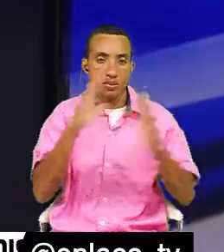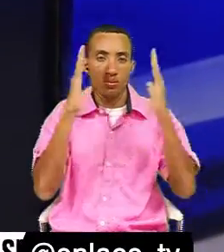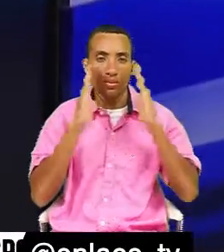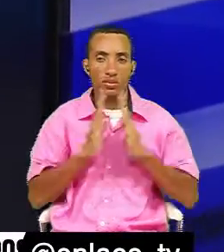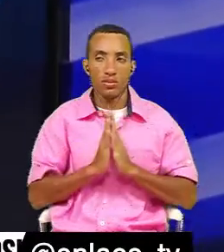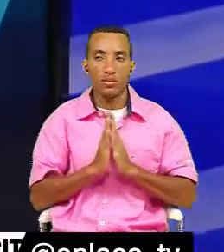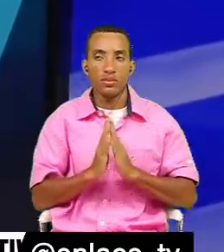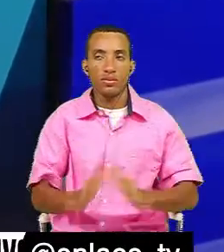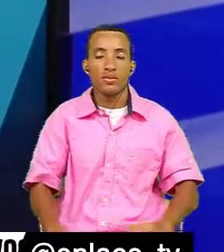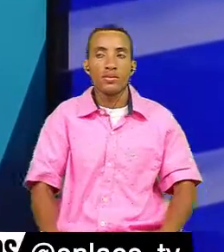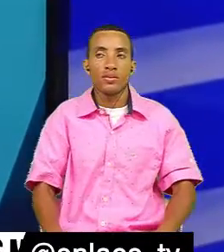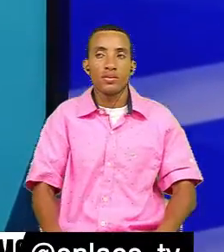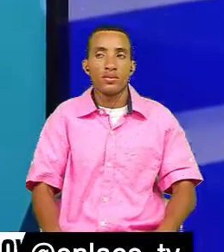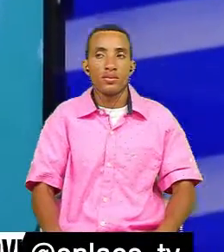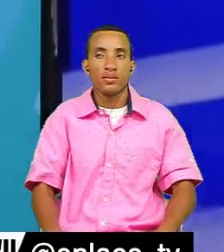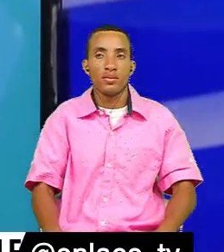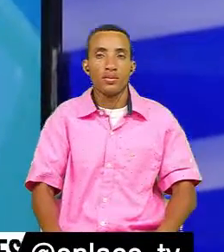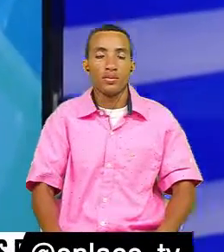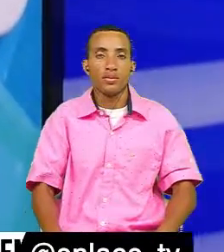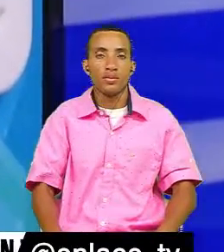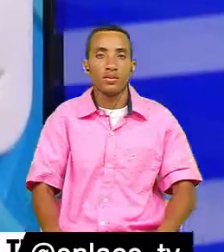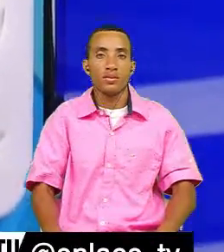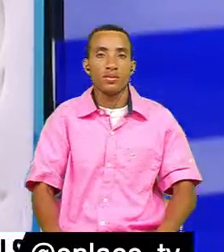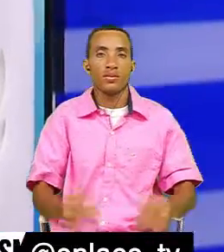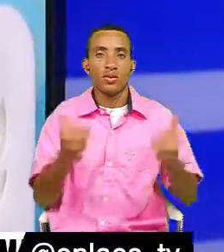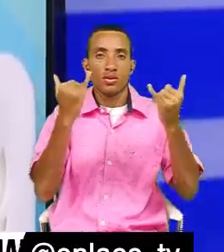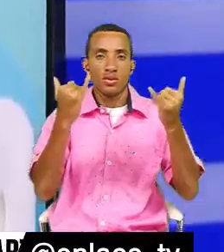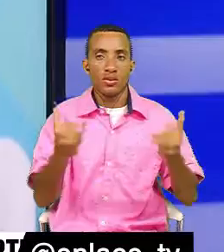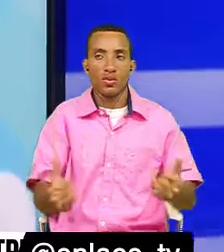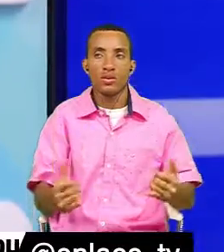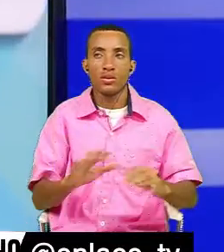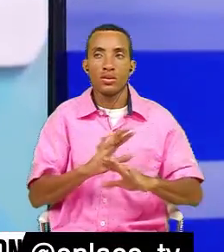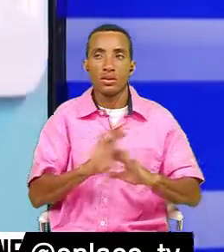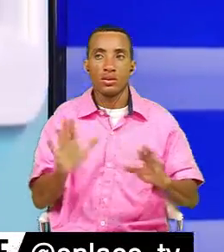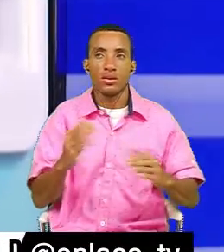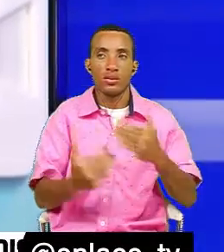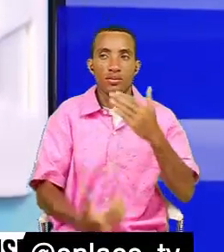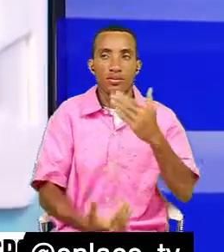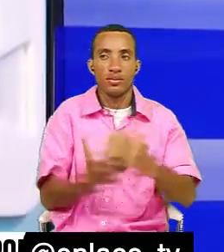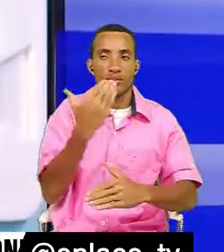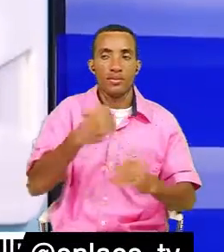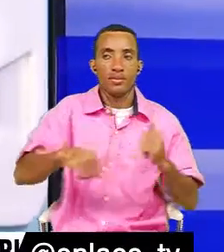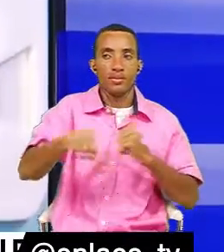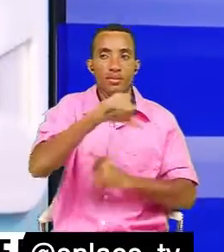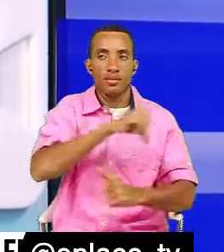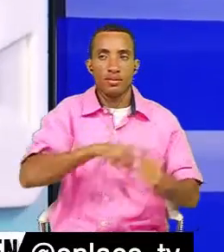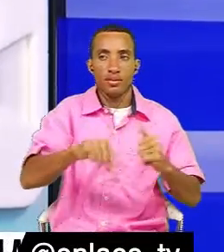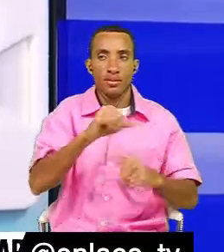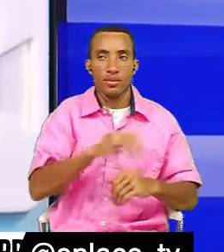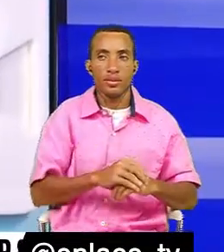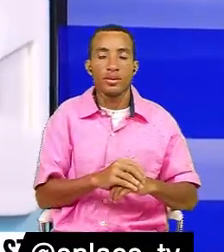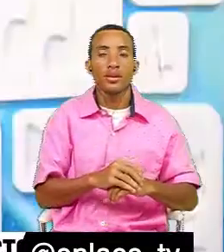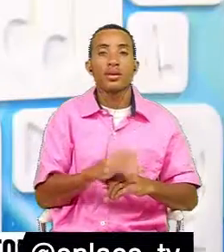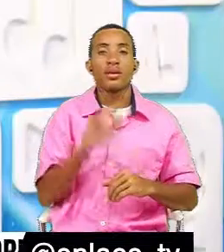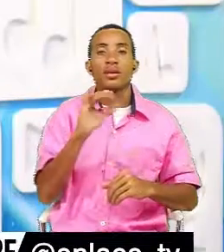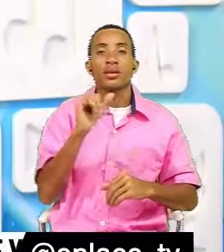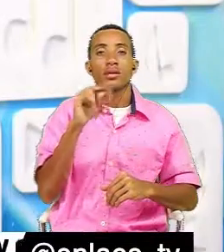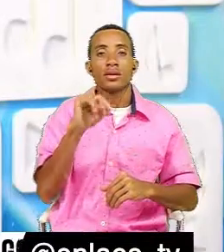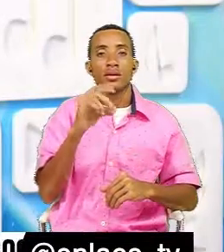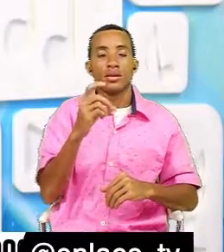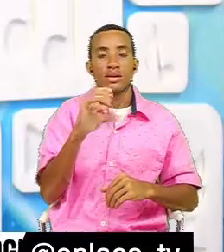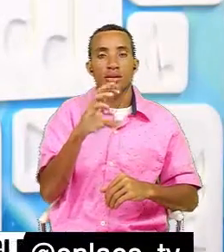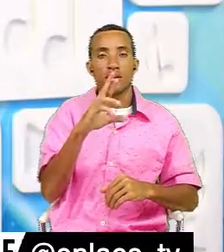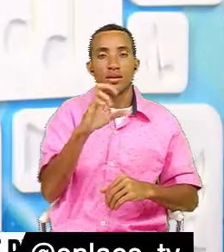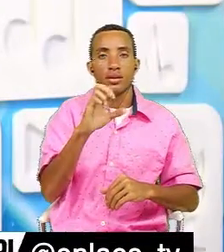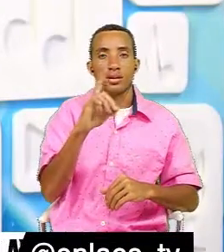Y hoy fue inaugurado el Parque Gonzalo Jiménez de Quesada, ubicado en el barrio Inscredial. Cuenta con un área de